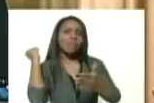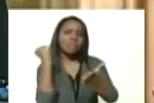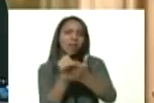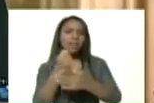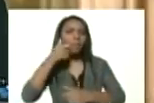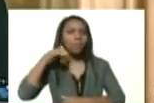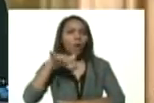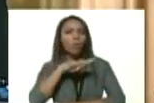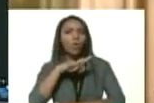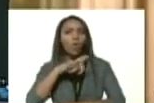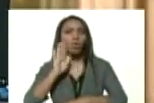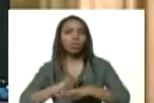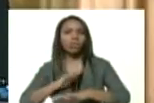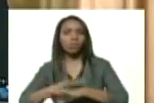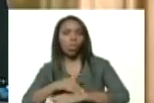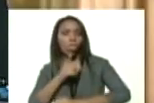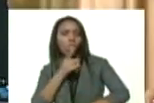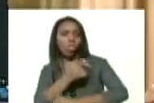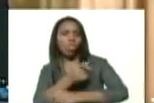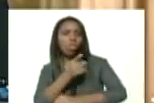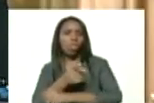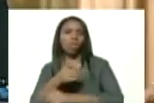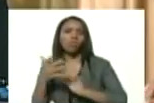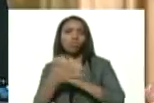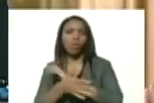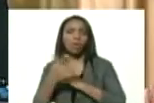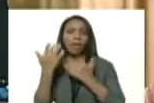nos van a acusar de terroristas